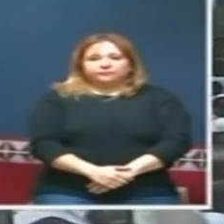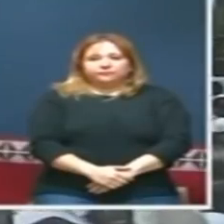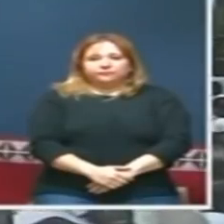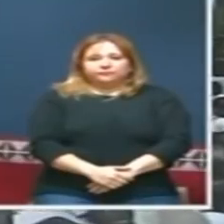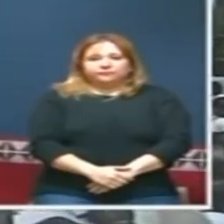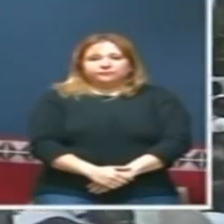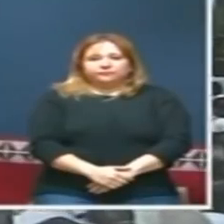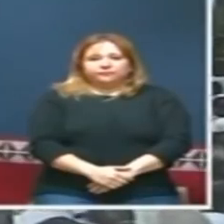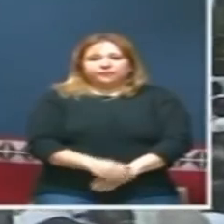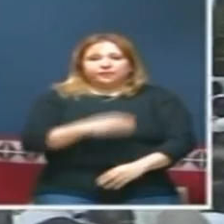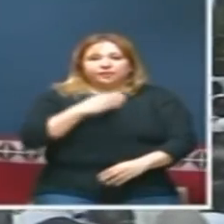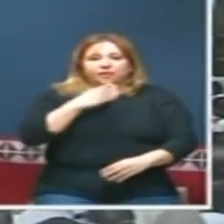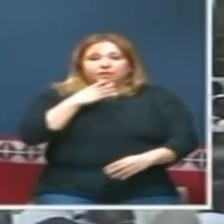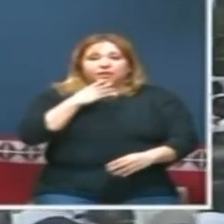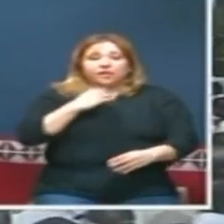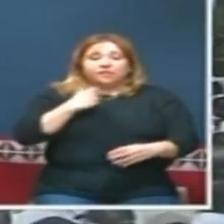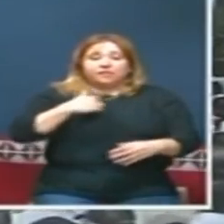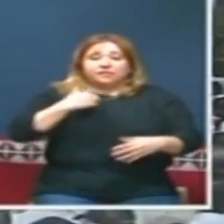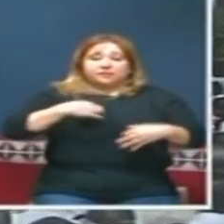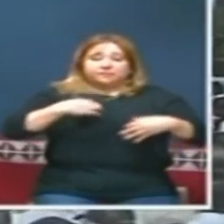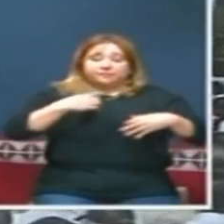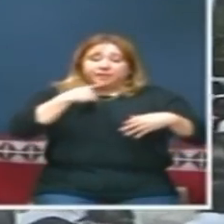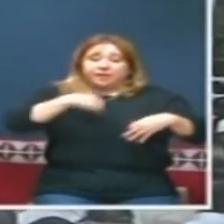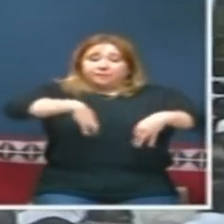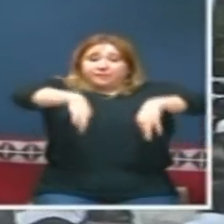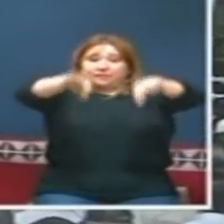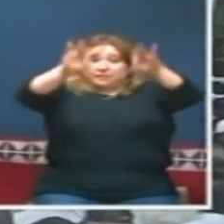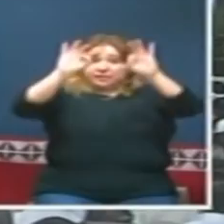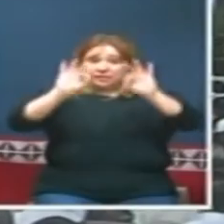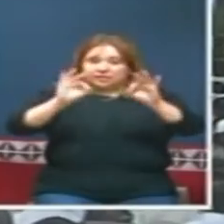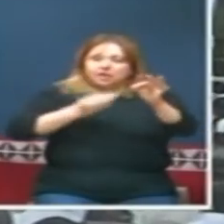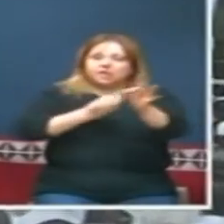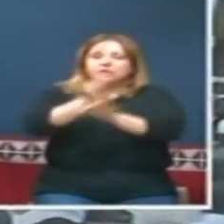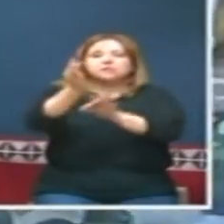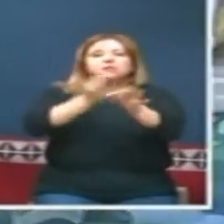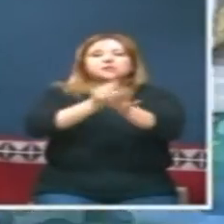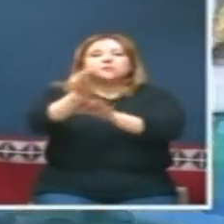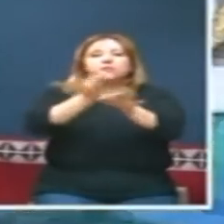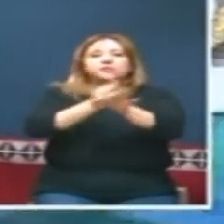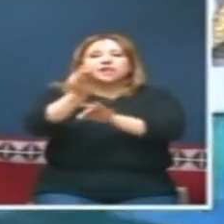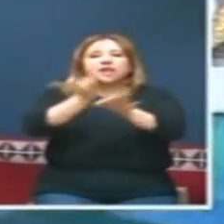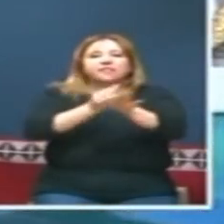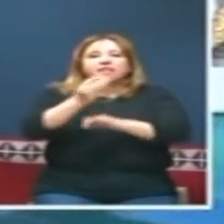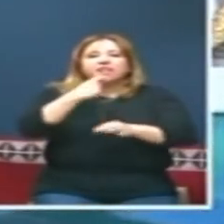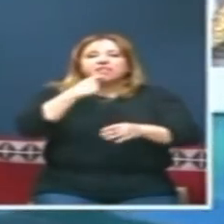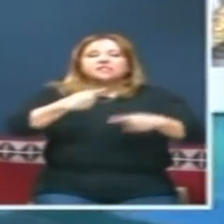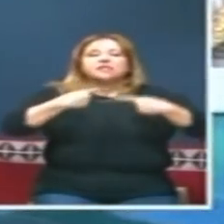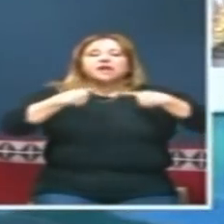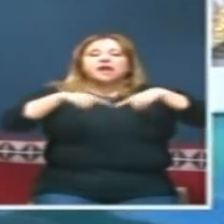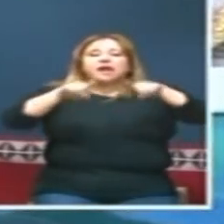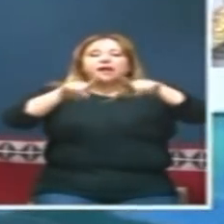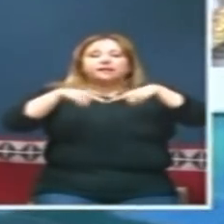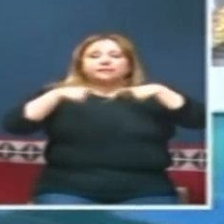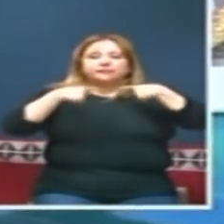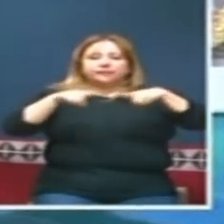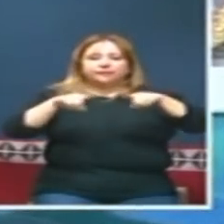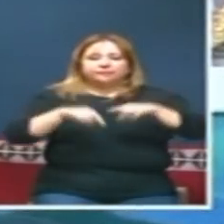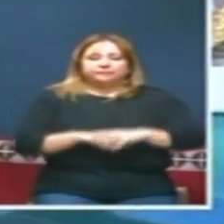Fieles a la recomendación del Salvador y siguiendo su divina enseñanza, nos atrevemos a cantar.